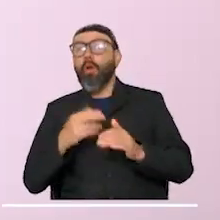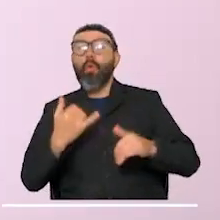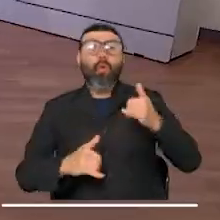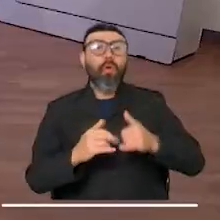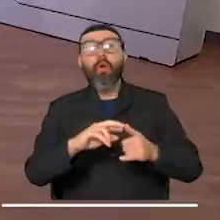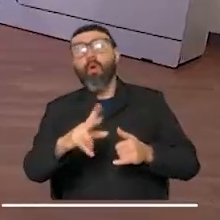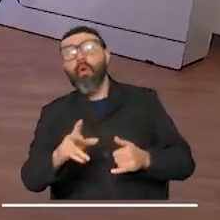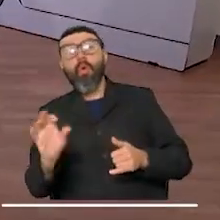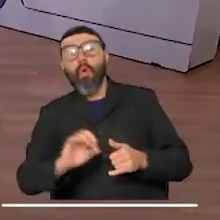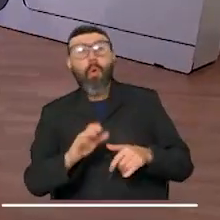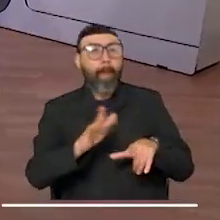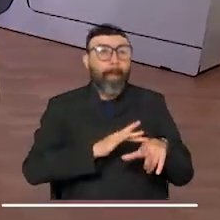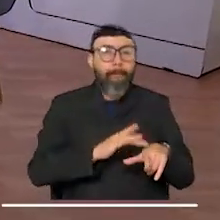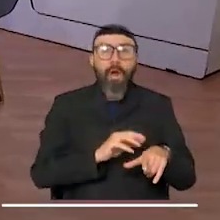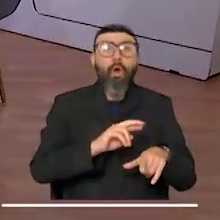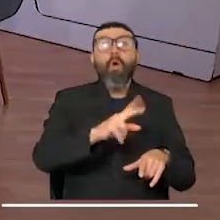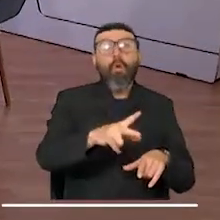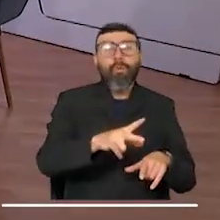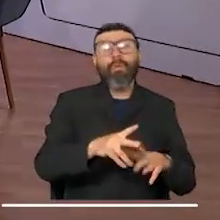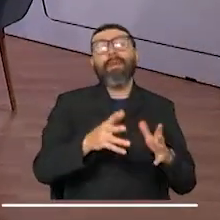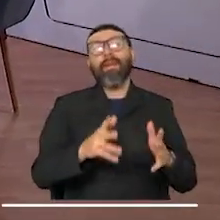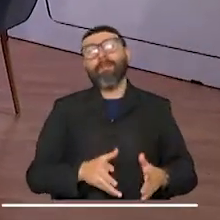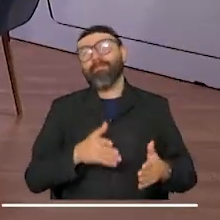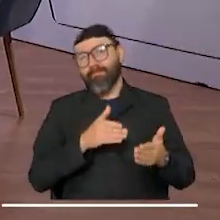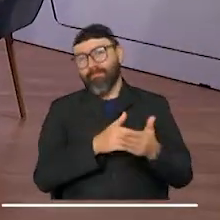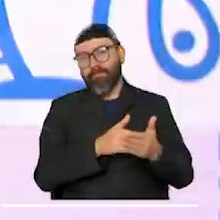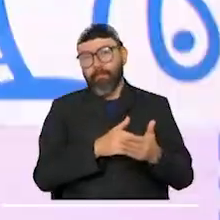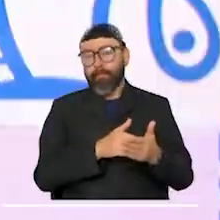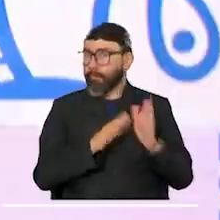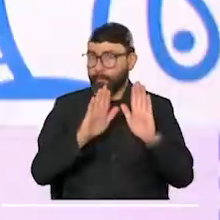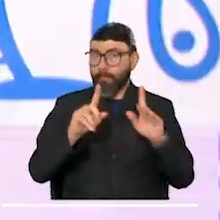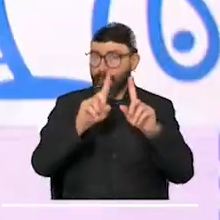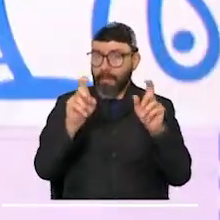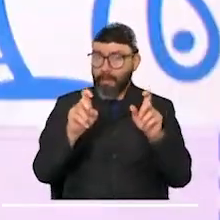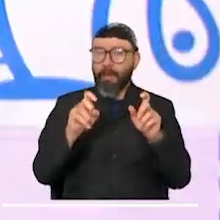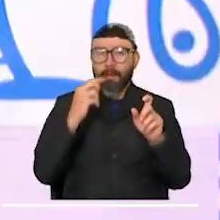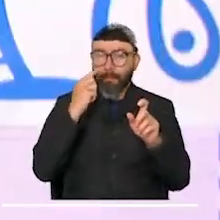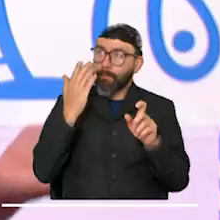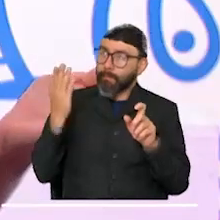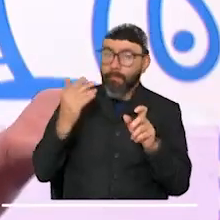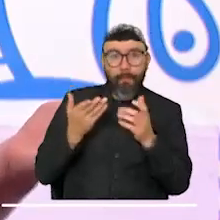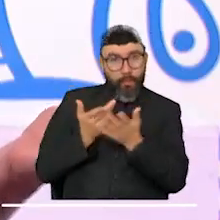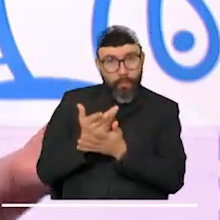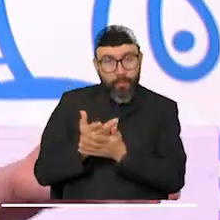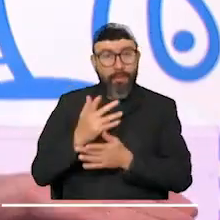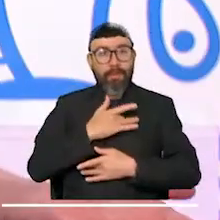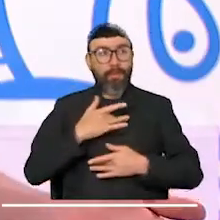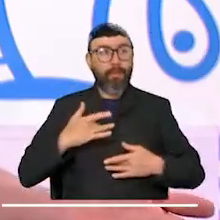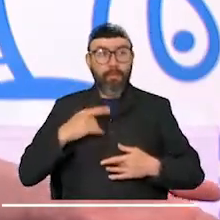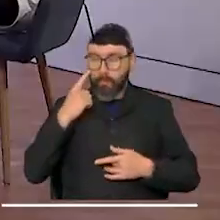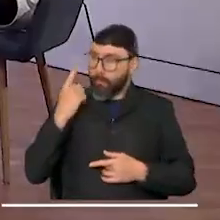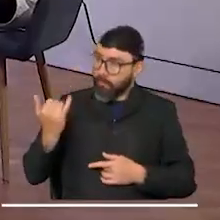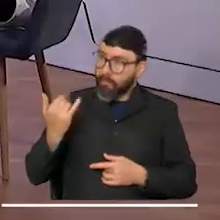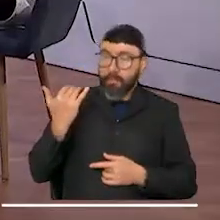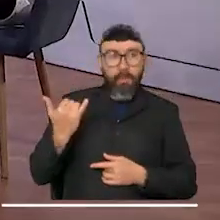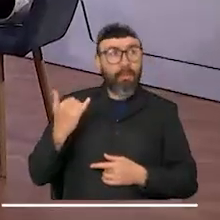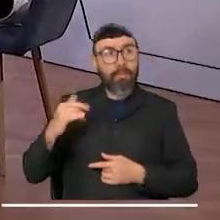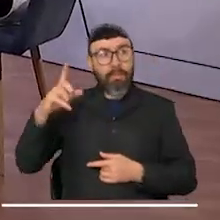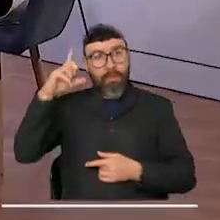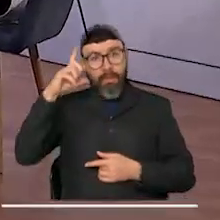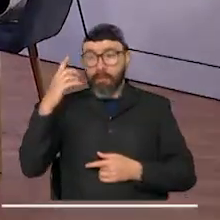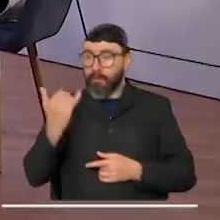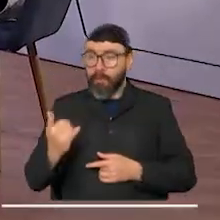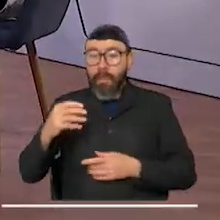se están haciendo previamente y ya vamos a profundizar el tema ahora vamos a una nota saludable y levantamos nuestra vagina doctora porque la pusimos